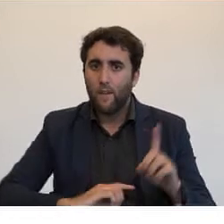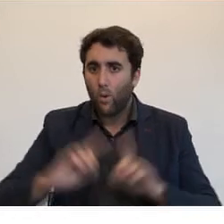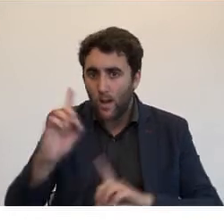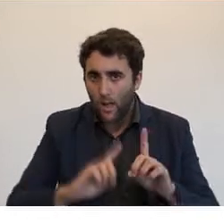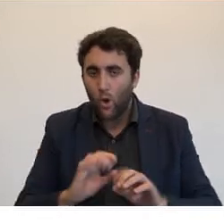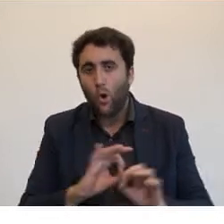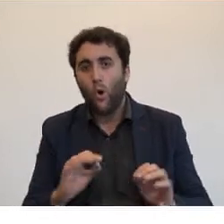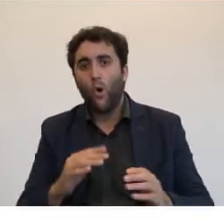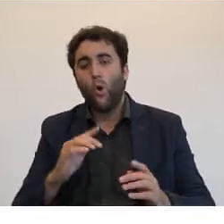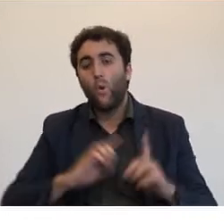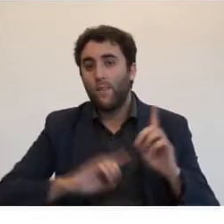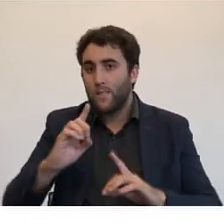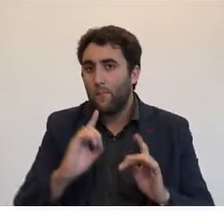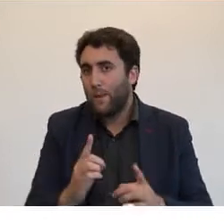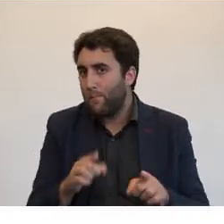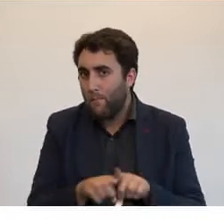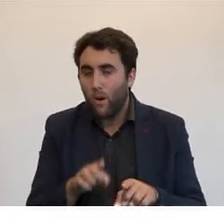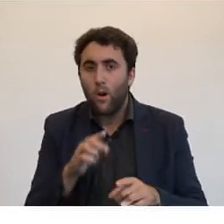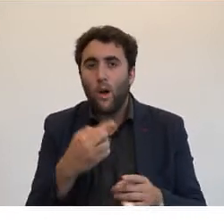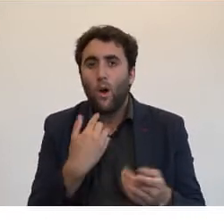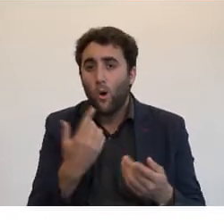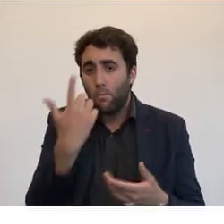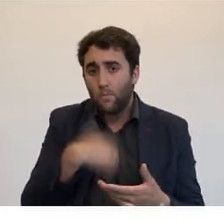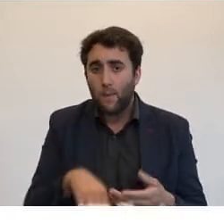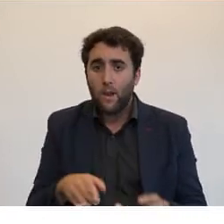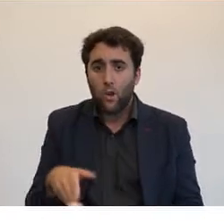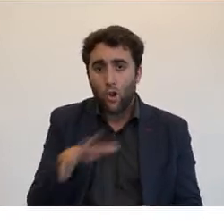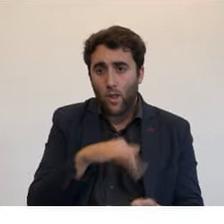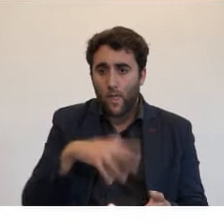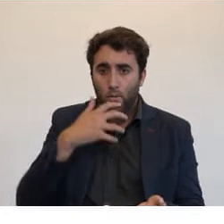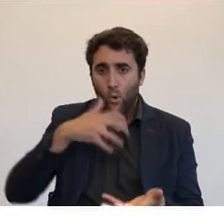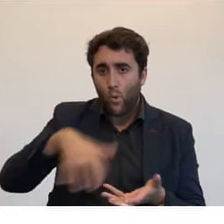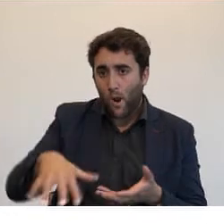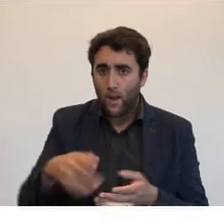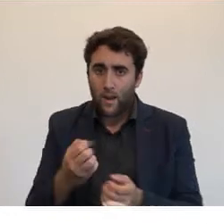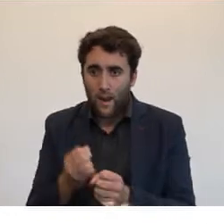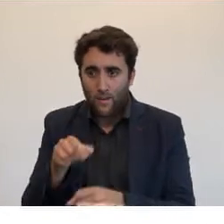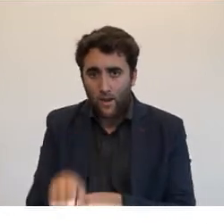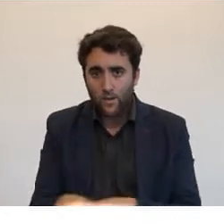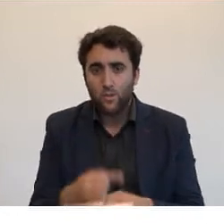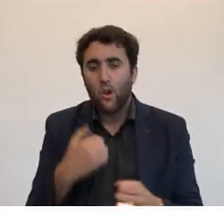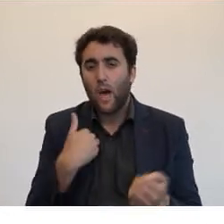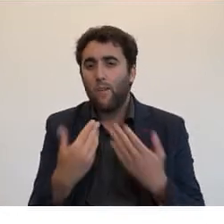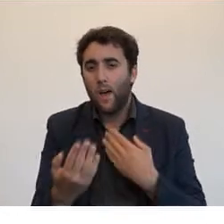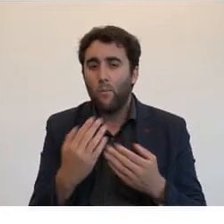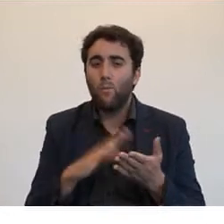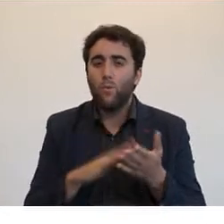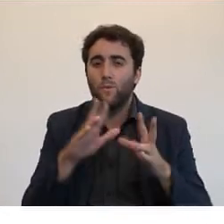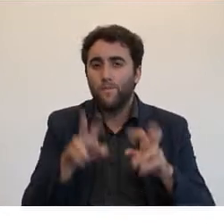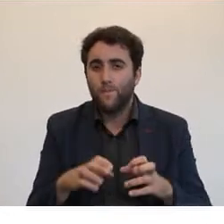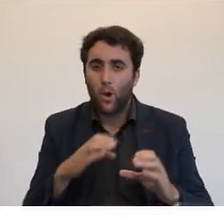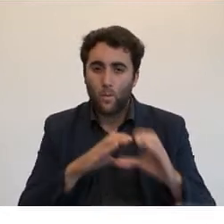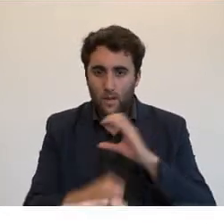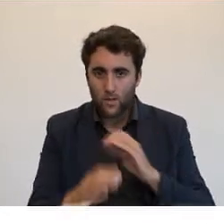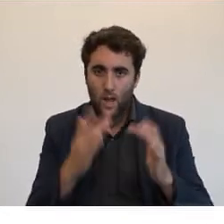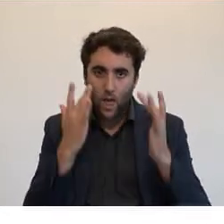nuestras universidades y, en último término, en nuestros campus universitarios. Yo hablaré mucho de esto, hablaré de comunicación y